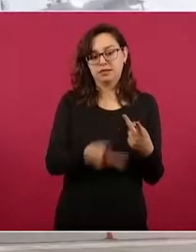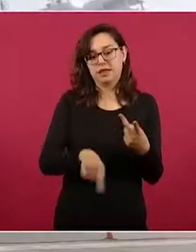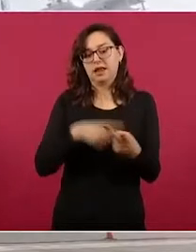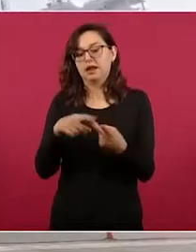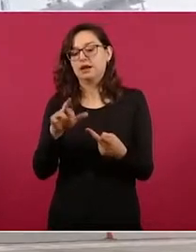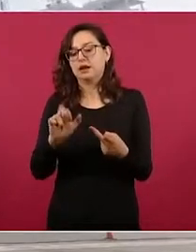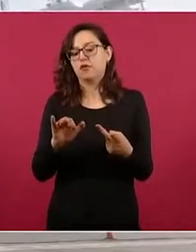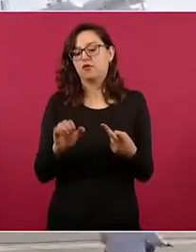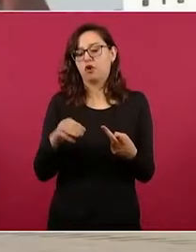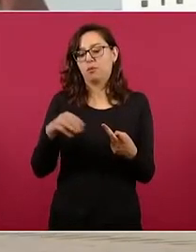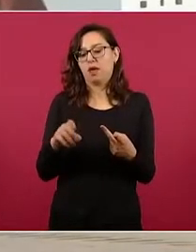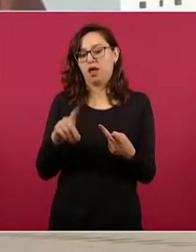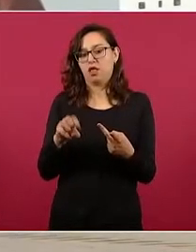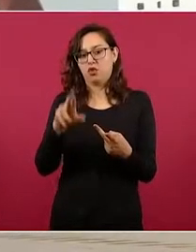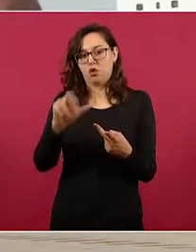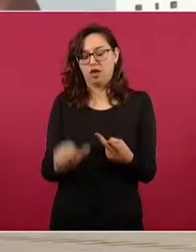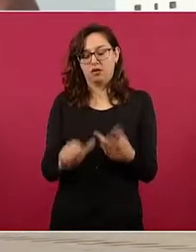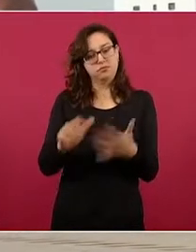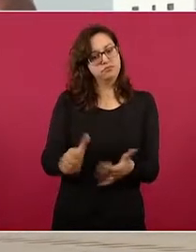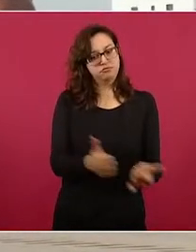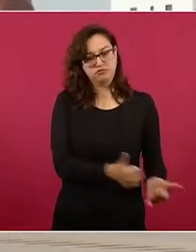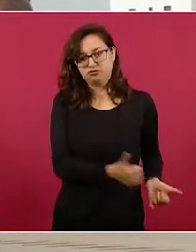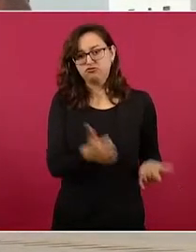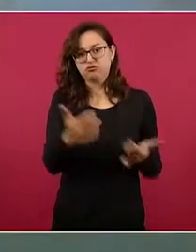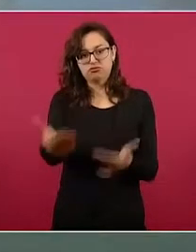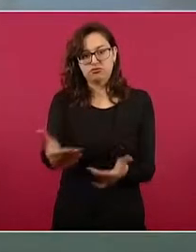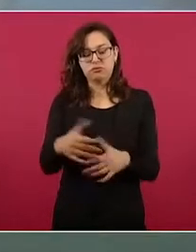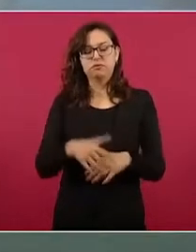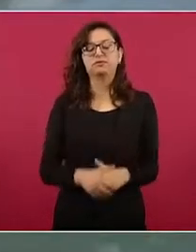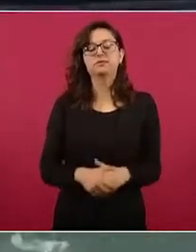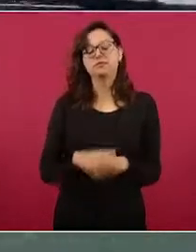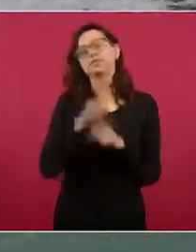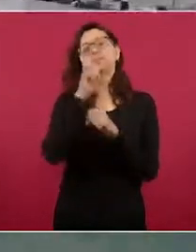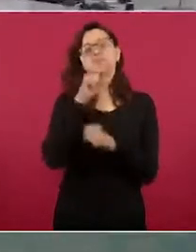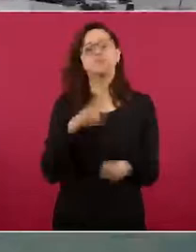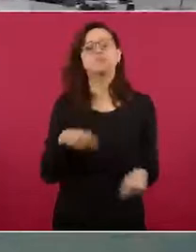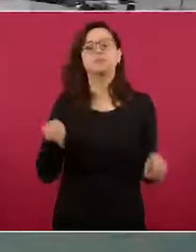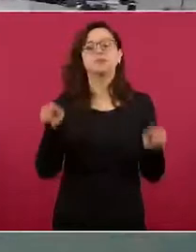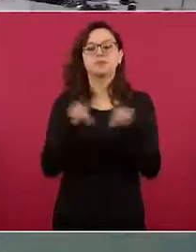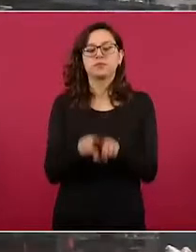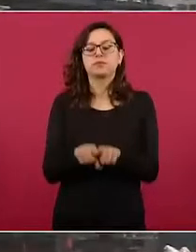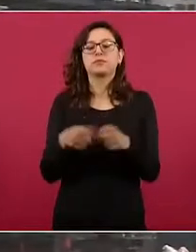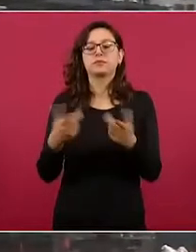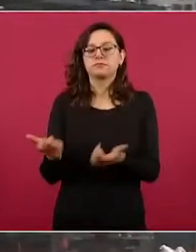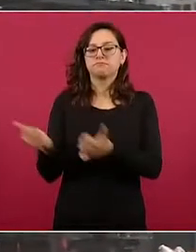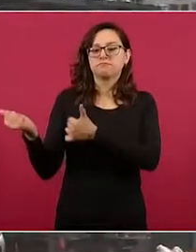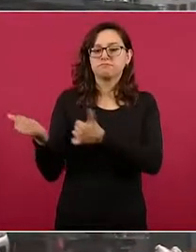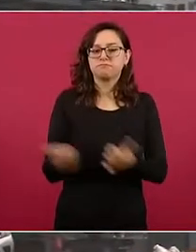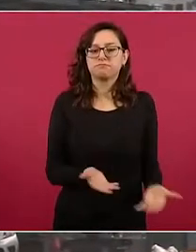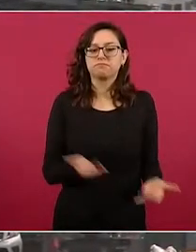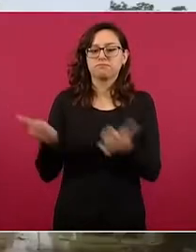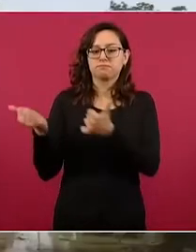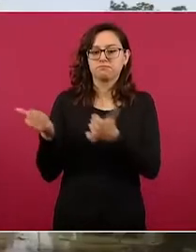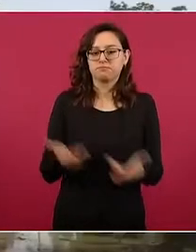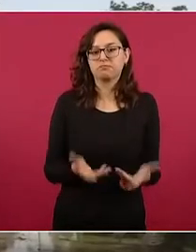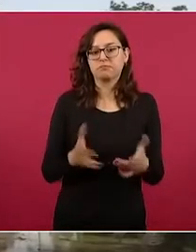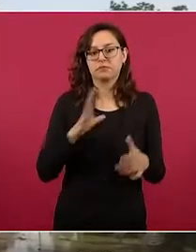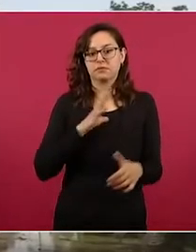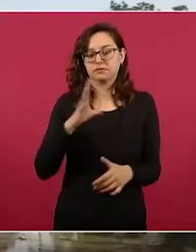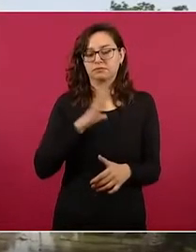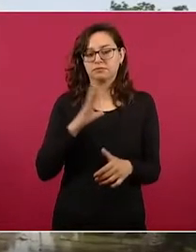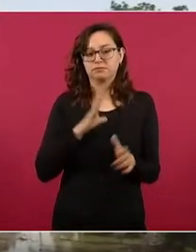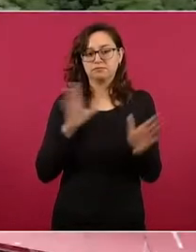lo que se realizó su respectiva descarga y traslado para su montaje. De igual manera, se realizaron maniobras de descarga y traslado de los módulos